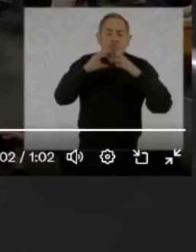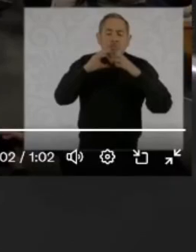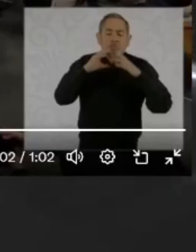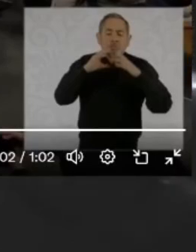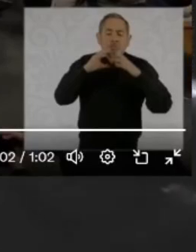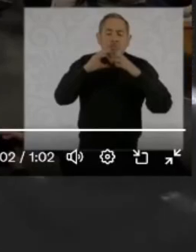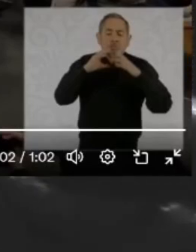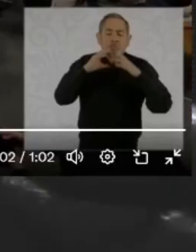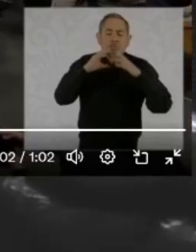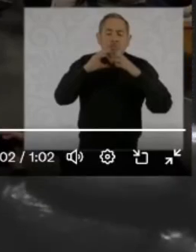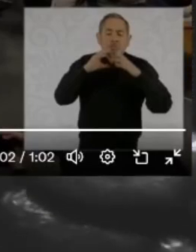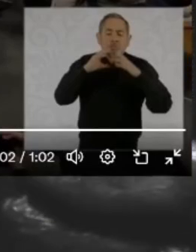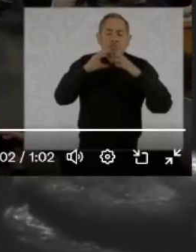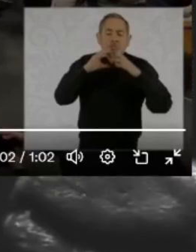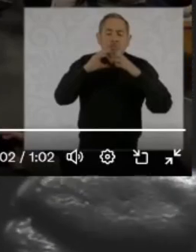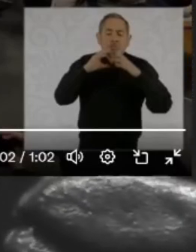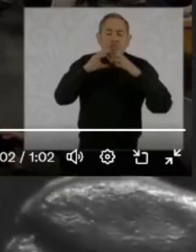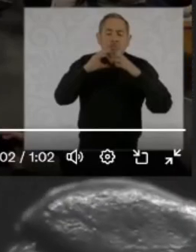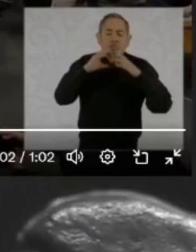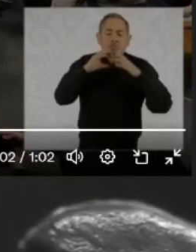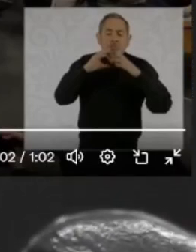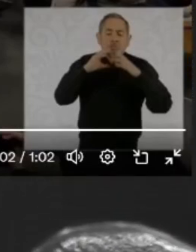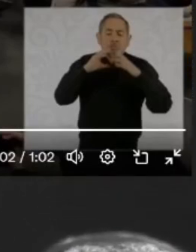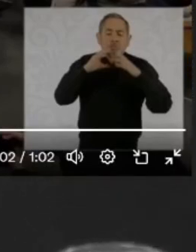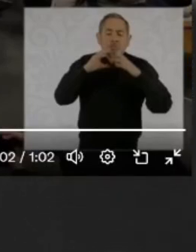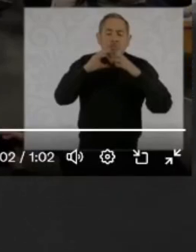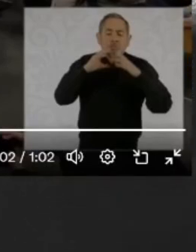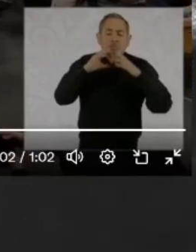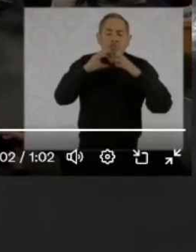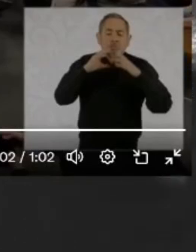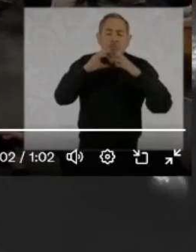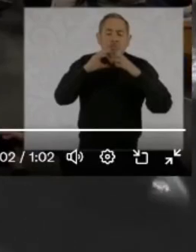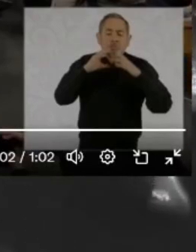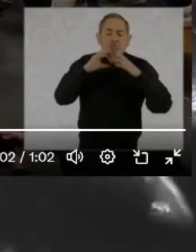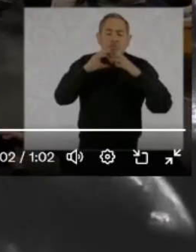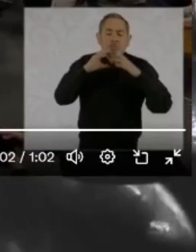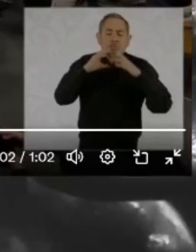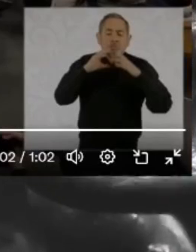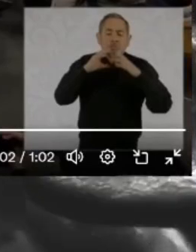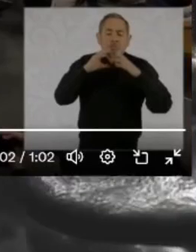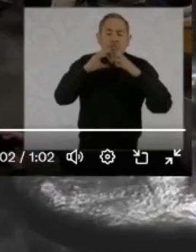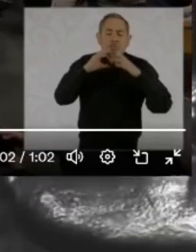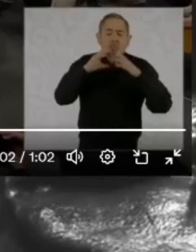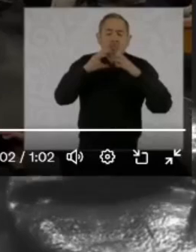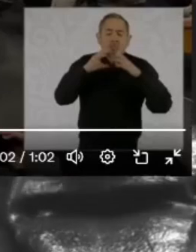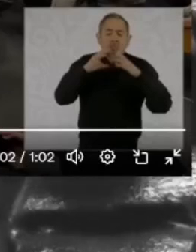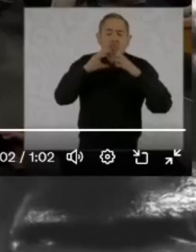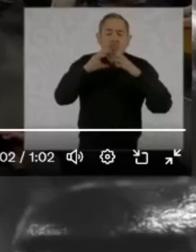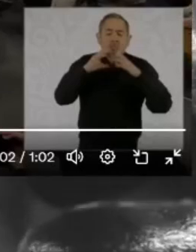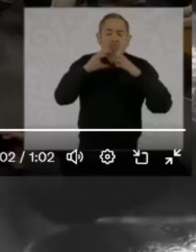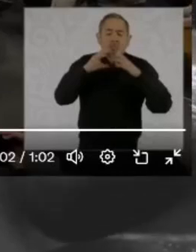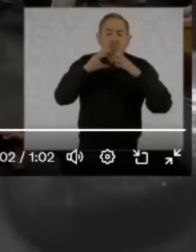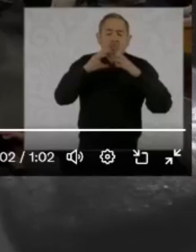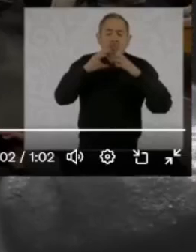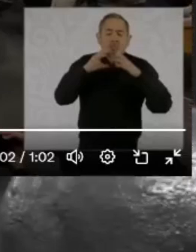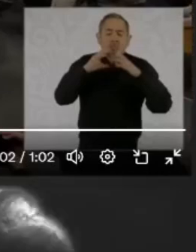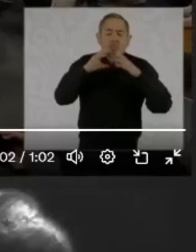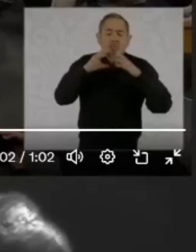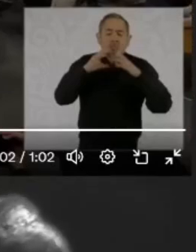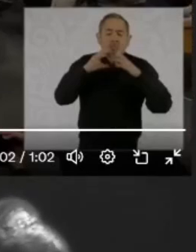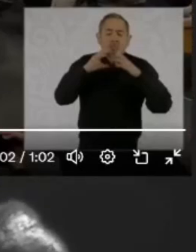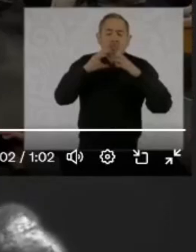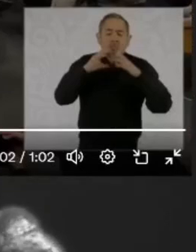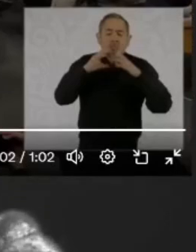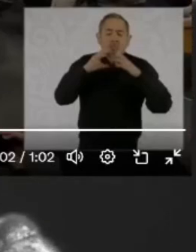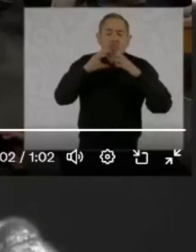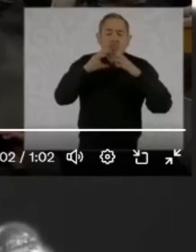Entonces se me hizo muy inteligente lo que dijo, lo que dijo y lo que expresó la doctora. Y yo sí invito a la gente a eso. Hay que tener mucho cuidado porque conozco